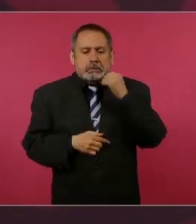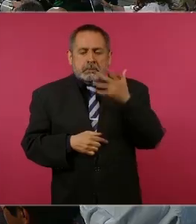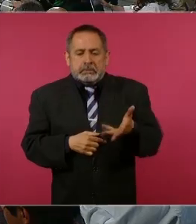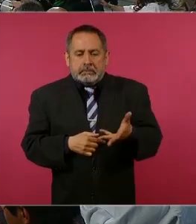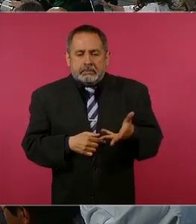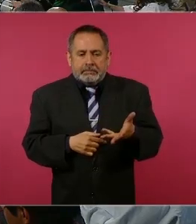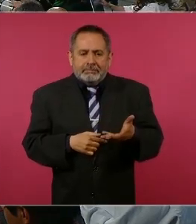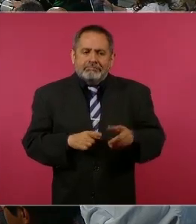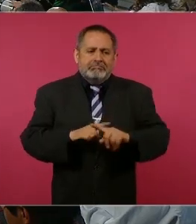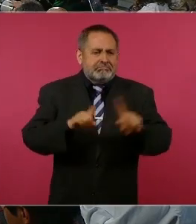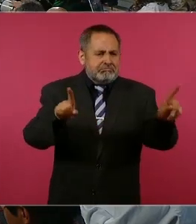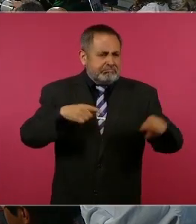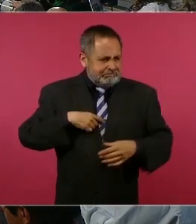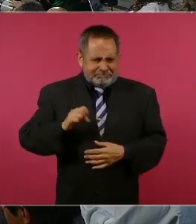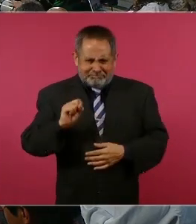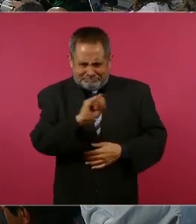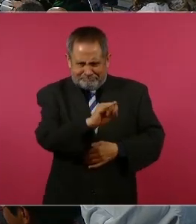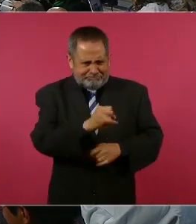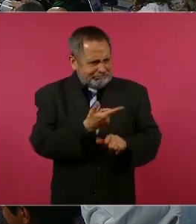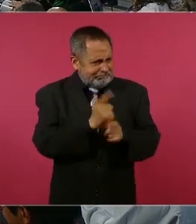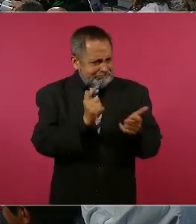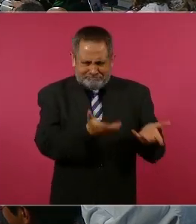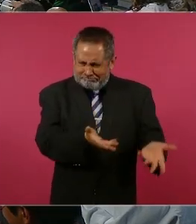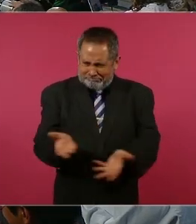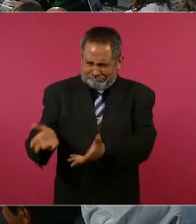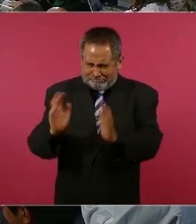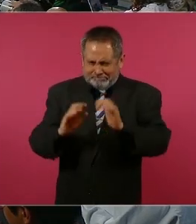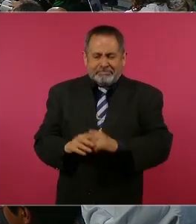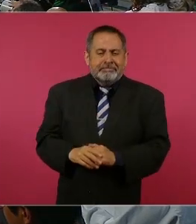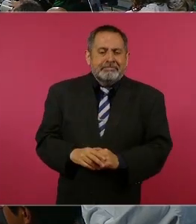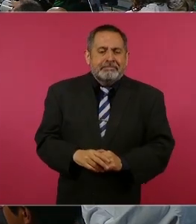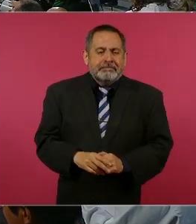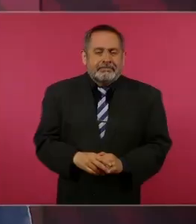de una diferencia supuesta